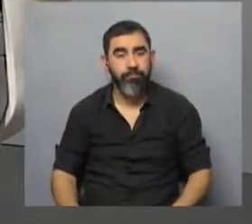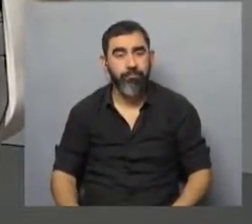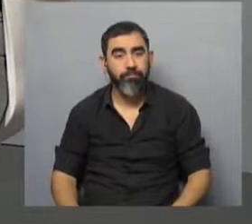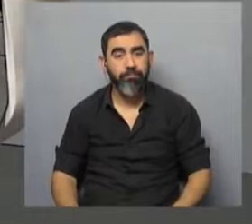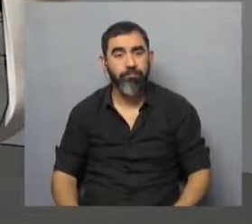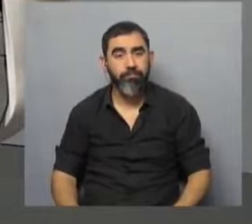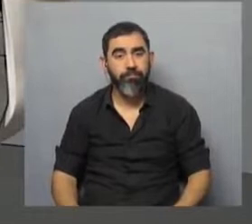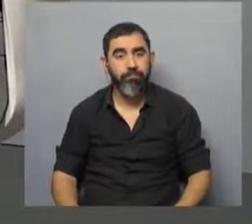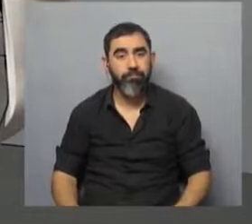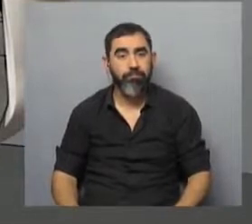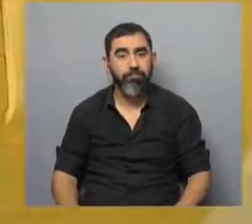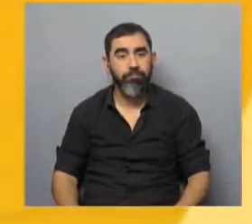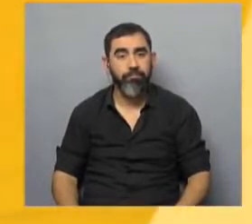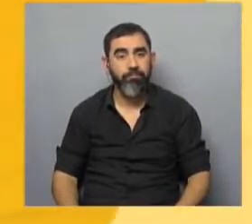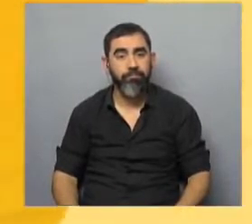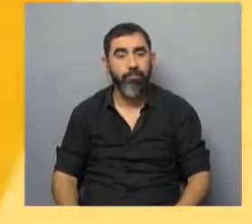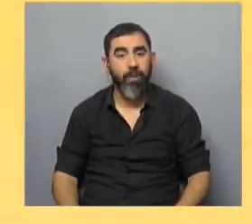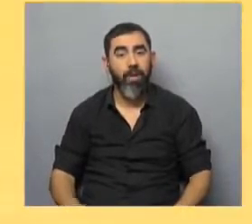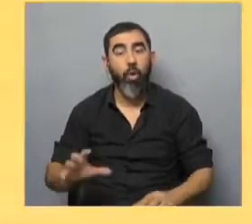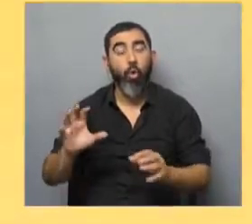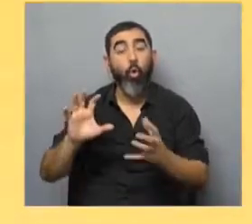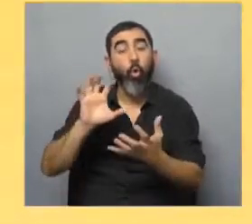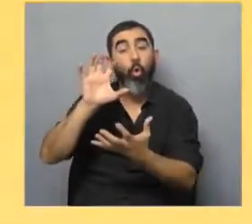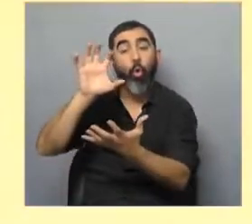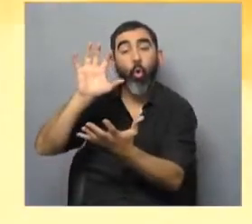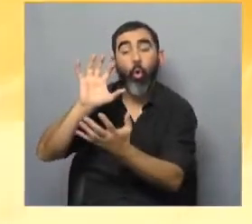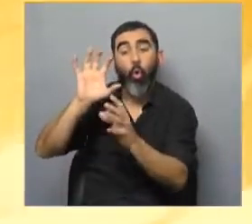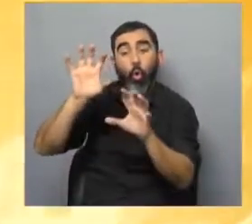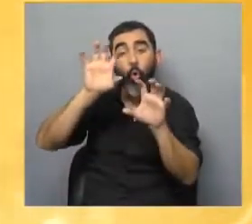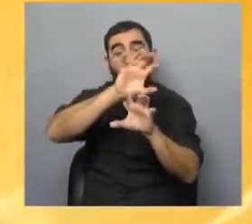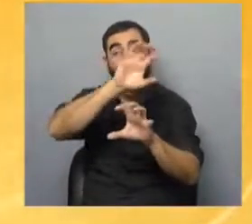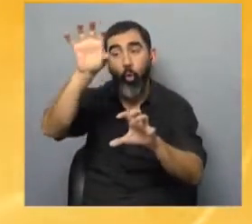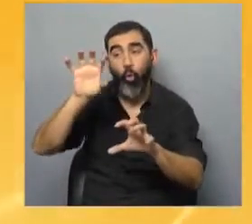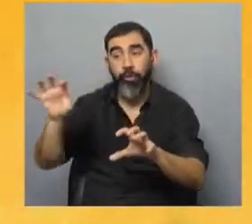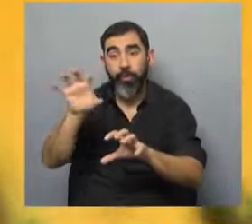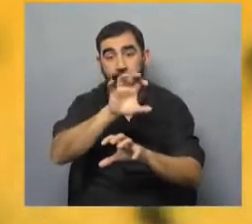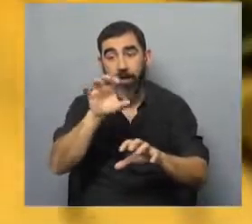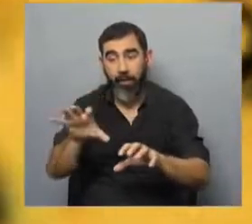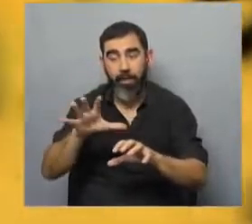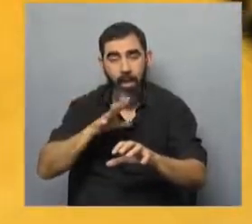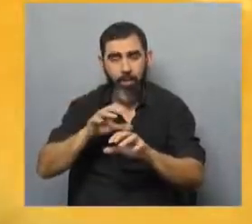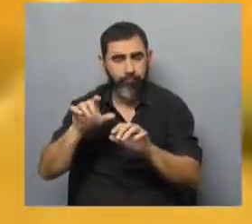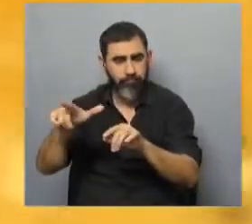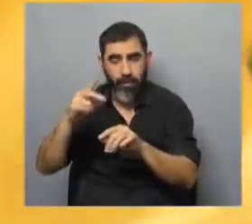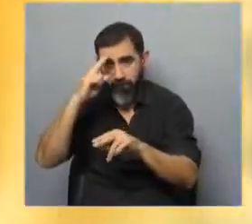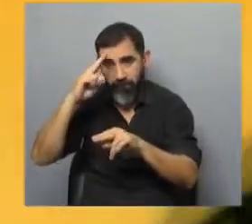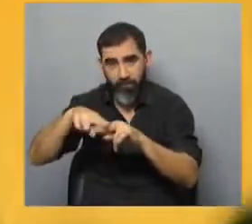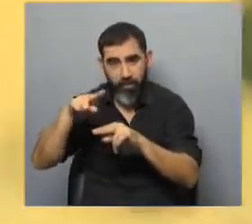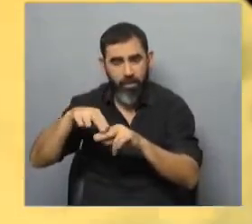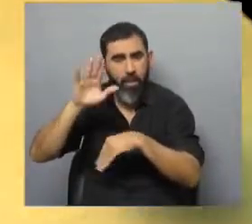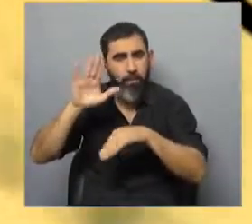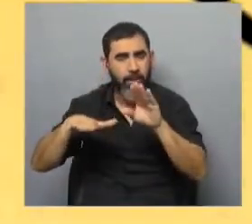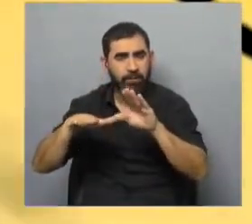Lo que pasó es que saltó de un continente donde estaba acunado, por así decir, donde era endémico, sobre todo en la región del